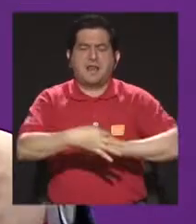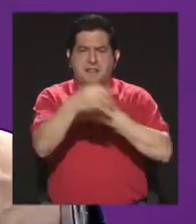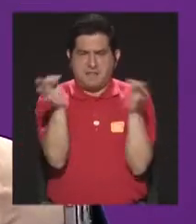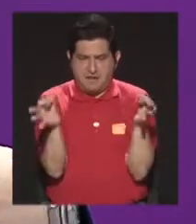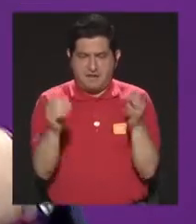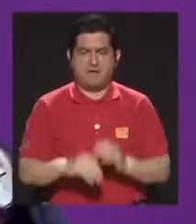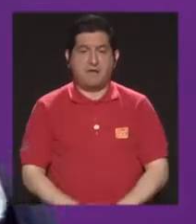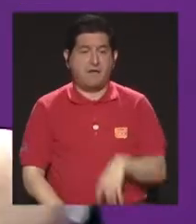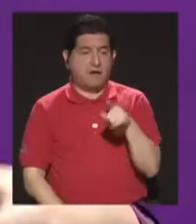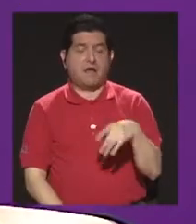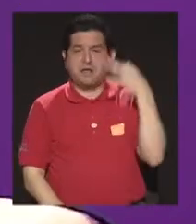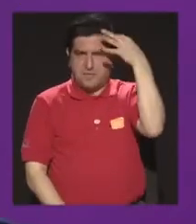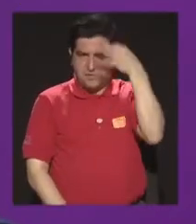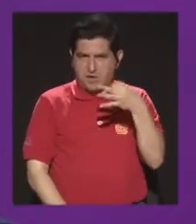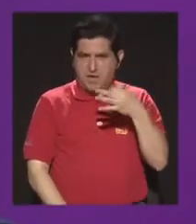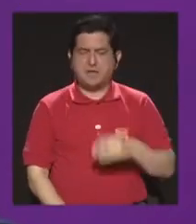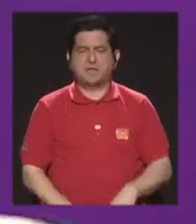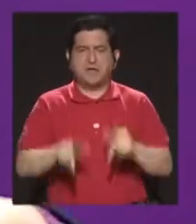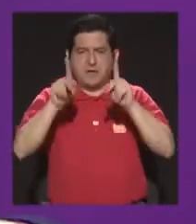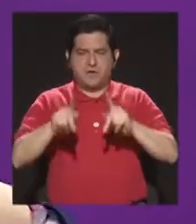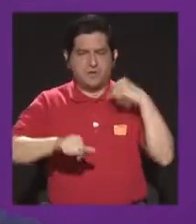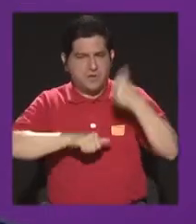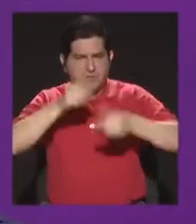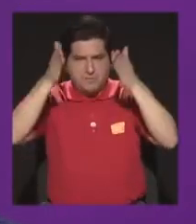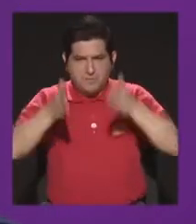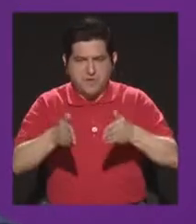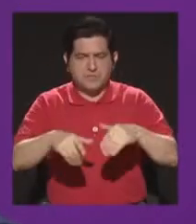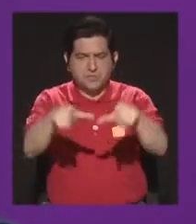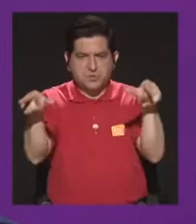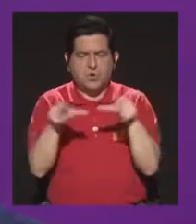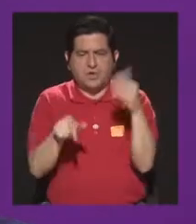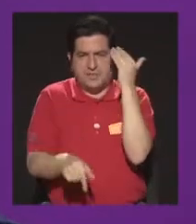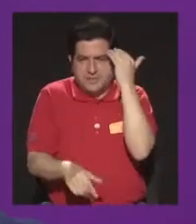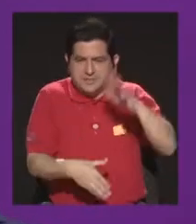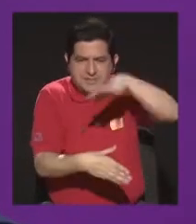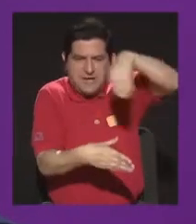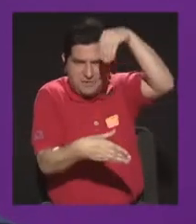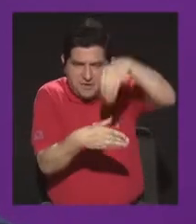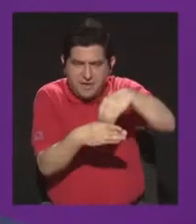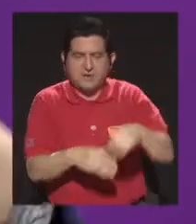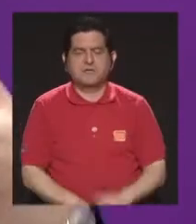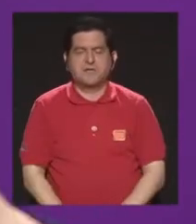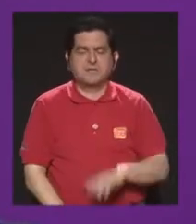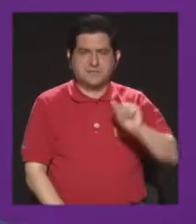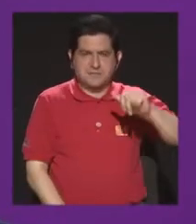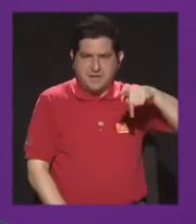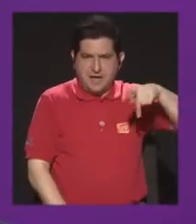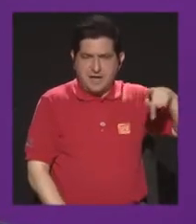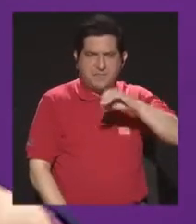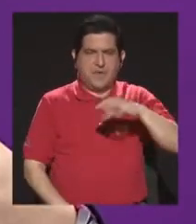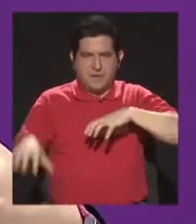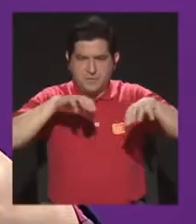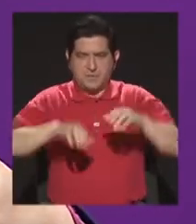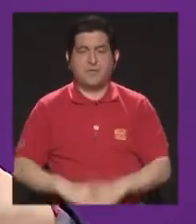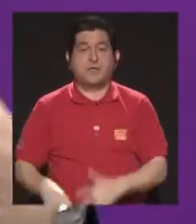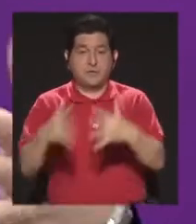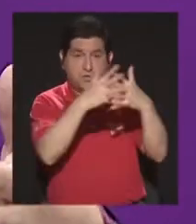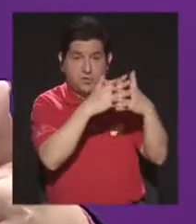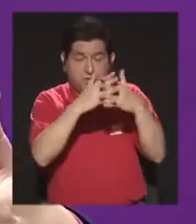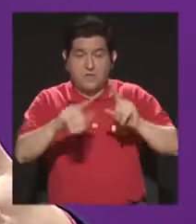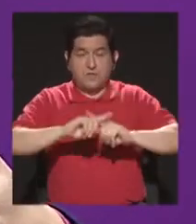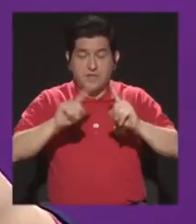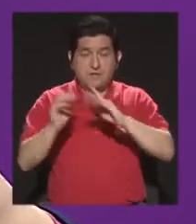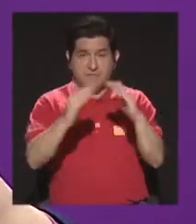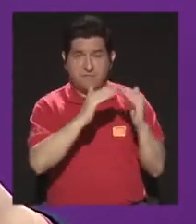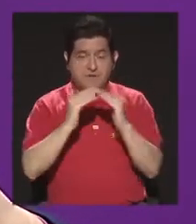y eso se deja a criterio de los activistas locales que puedan contextualizar la aplicación y el movimiento. Por ejemplo, Estados Unidos está enfrentando, varias